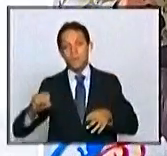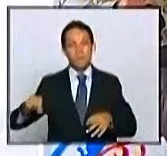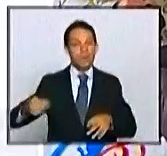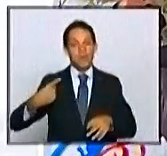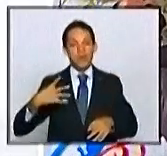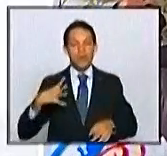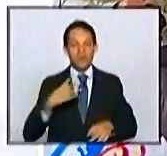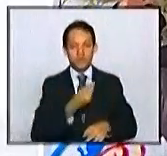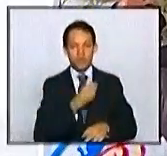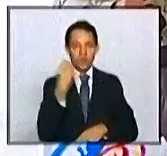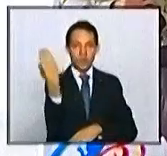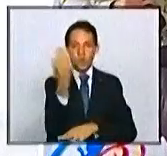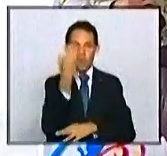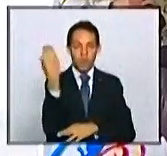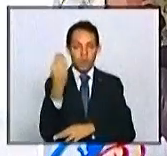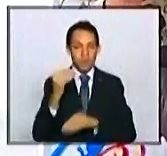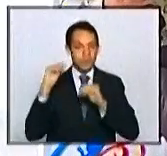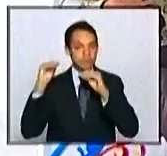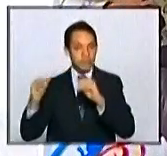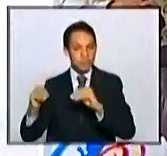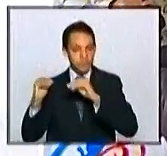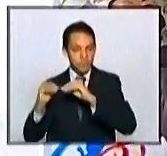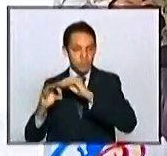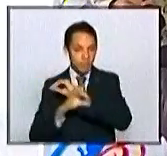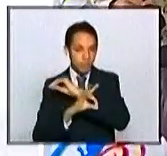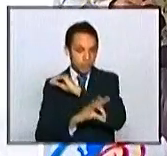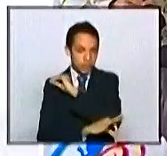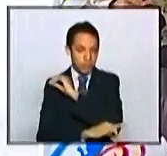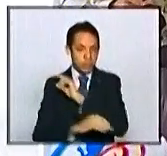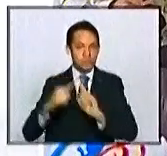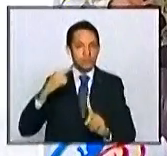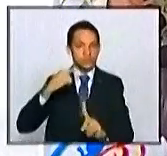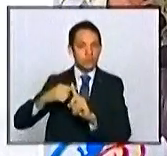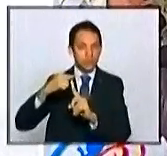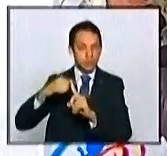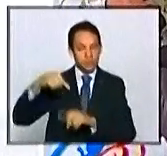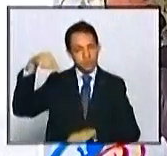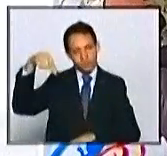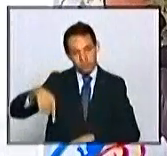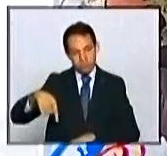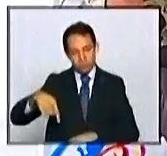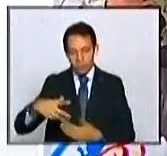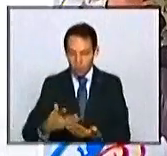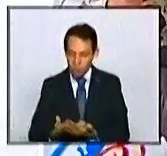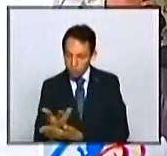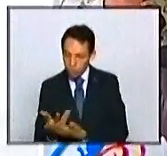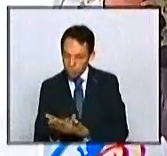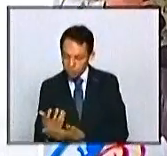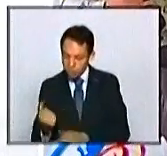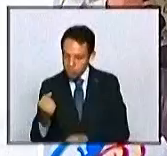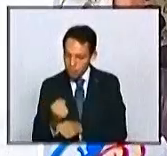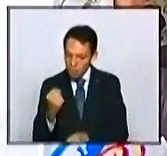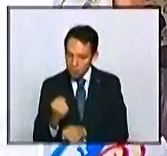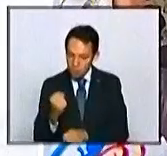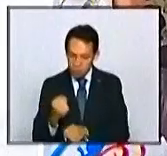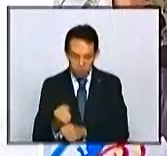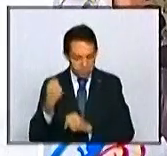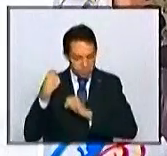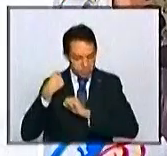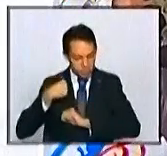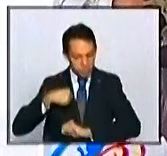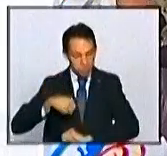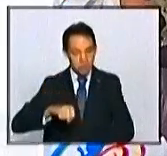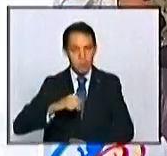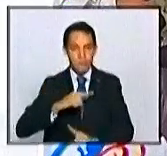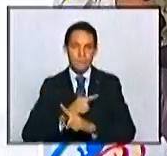concepto de la terapia de la felicidad y la psicoterapia positiva acá. La hemos venido trabajando fuertemente y estudiando para ser